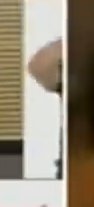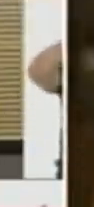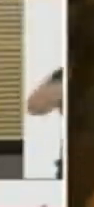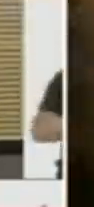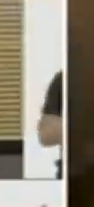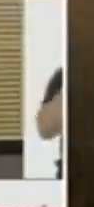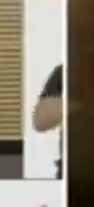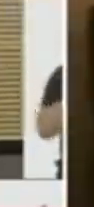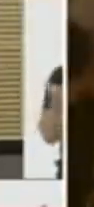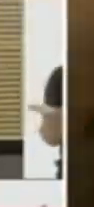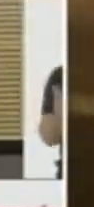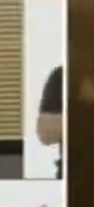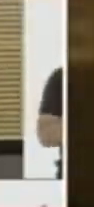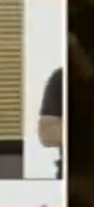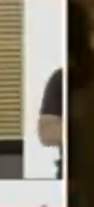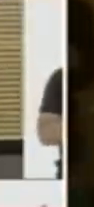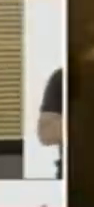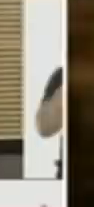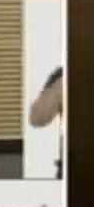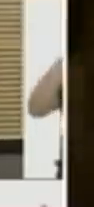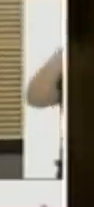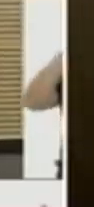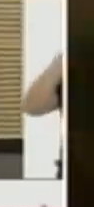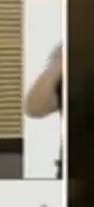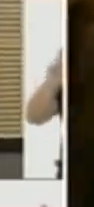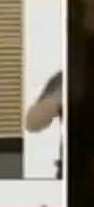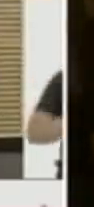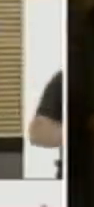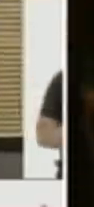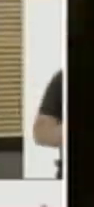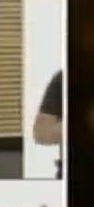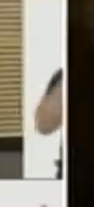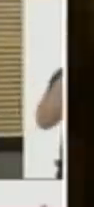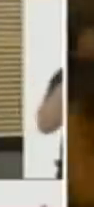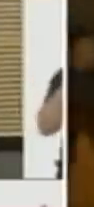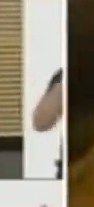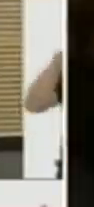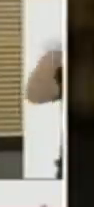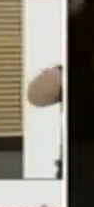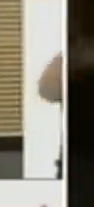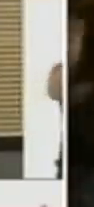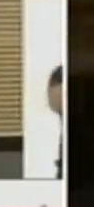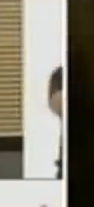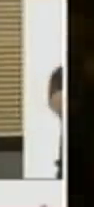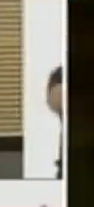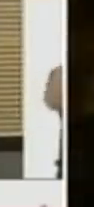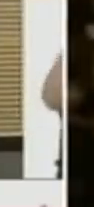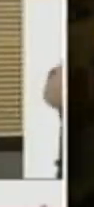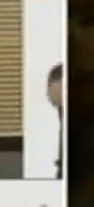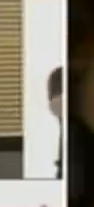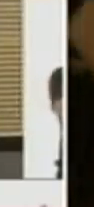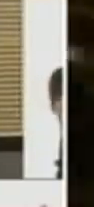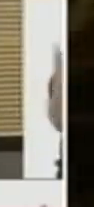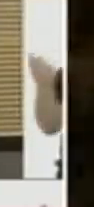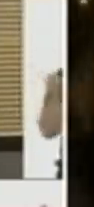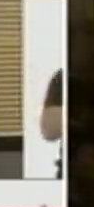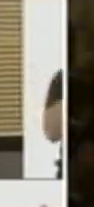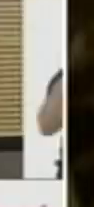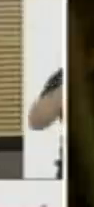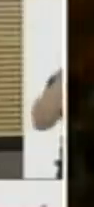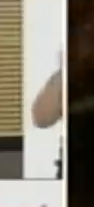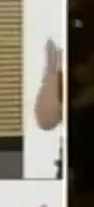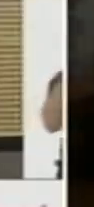y el presidente martín buscar ha disuelto el parlamento y debería llamar a elecciones legislativas para restablecer este